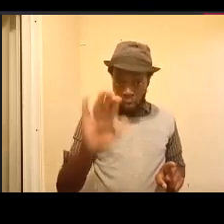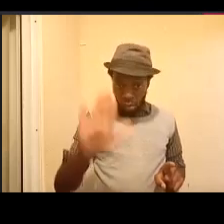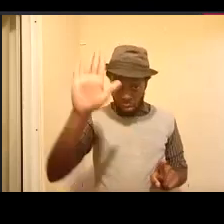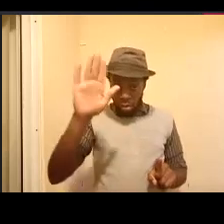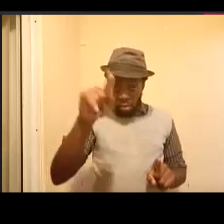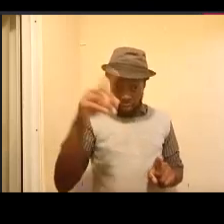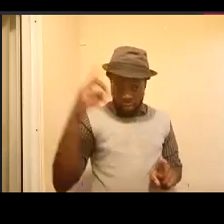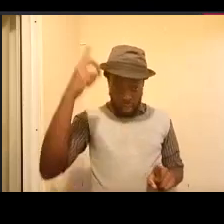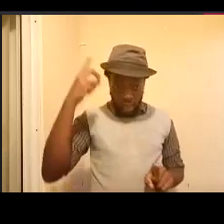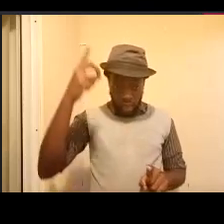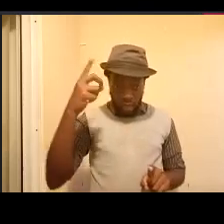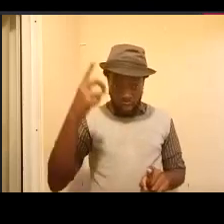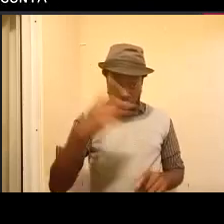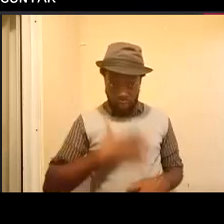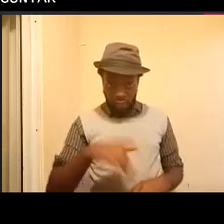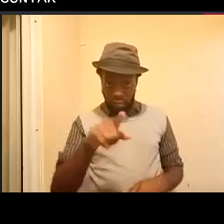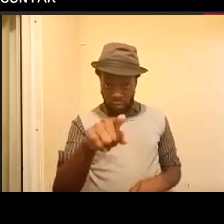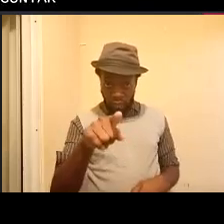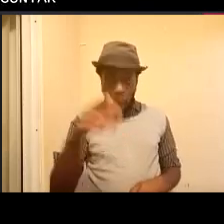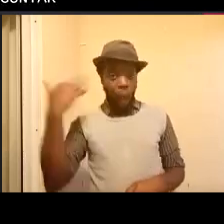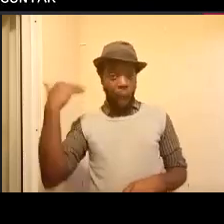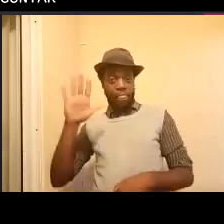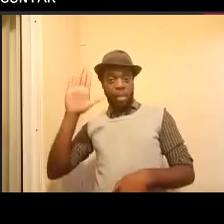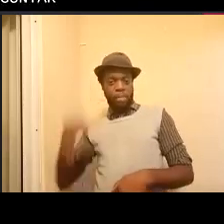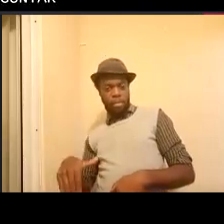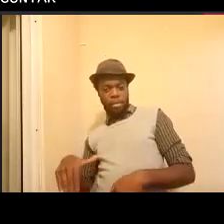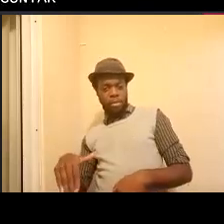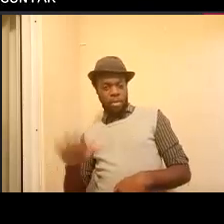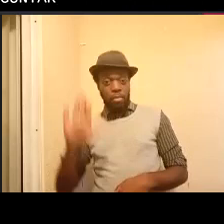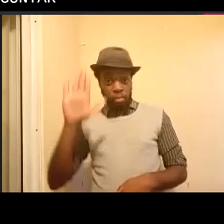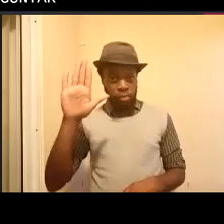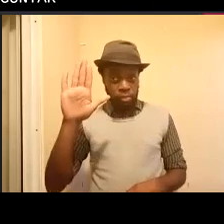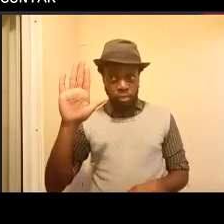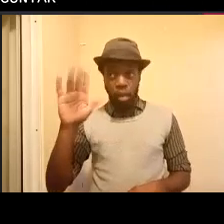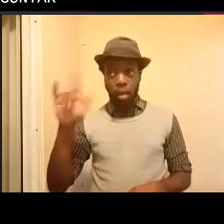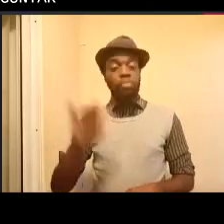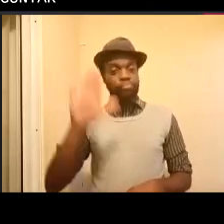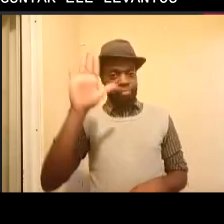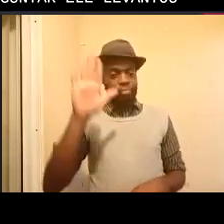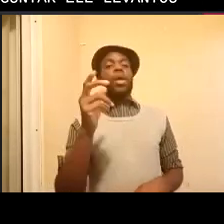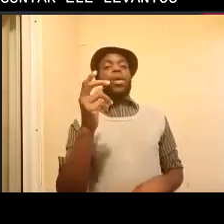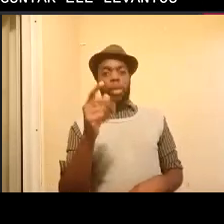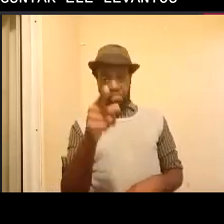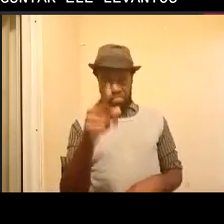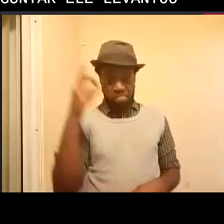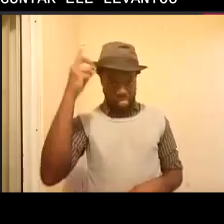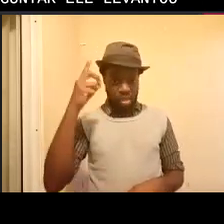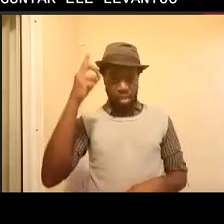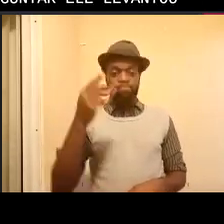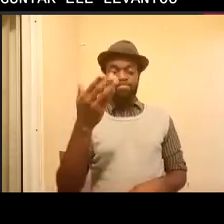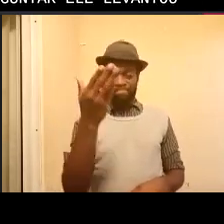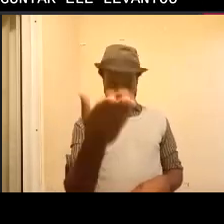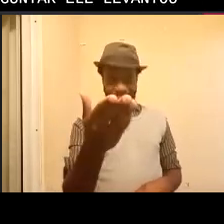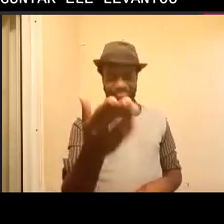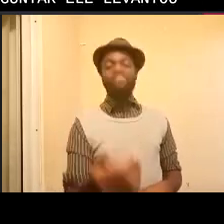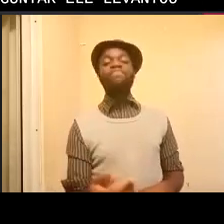para contestar esta pregunta. La levantó. Levanté Dale, este momento. Ok. Bueno,